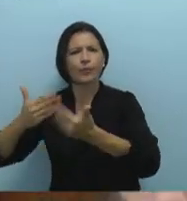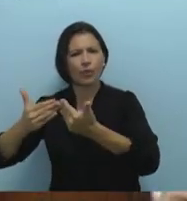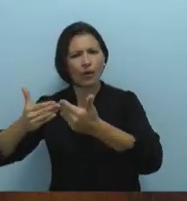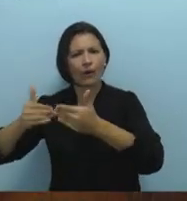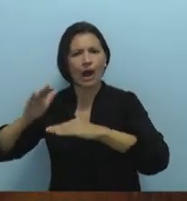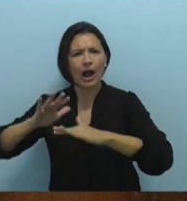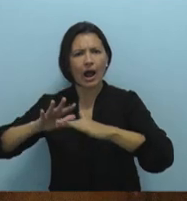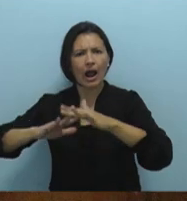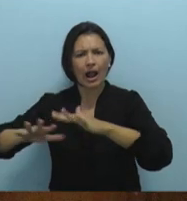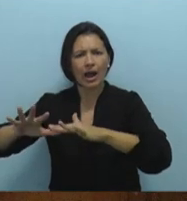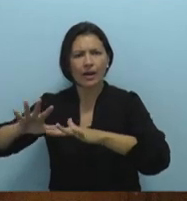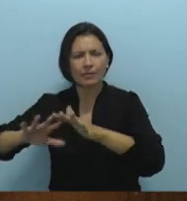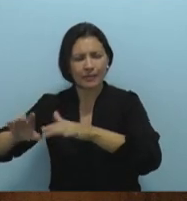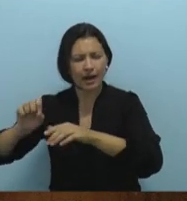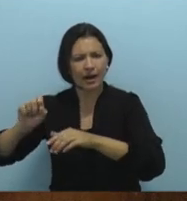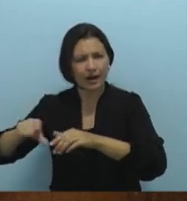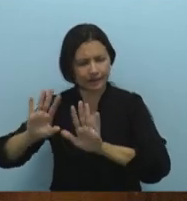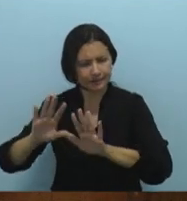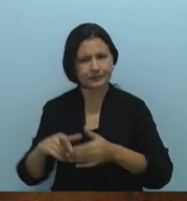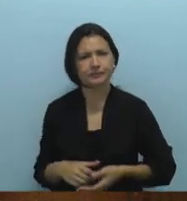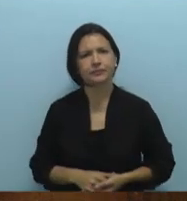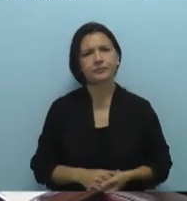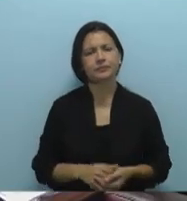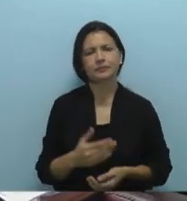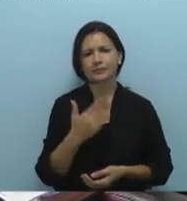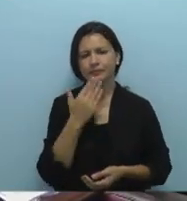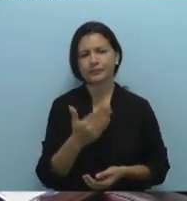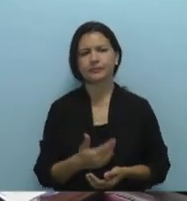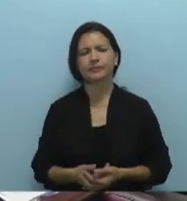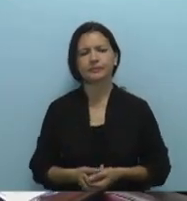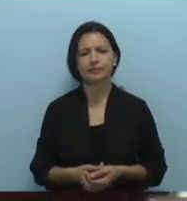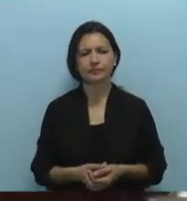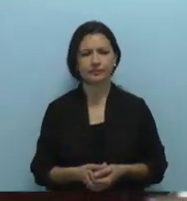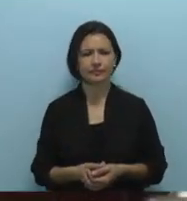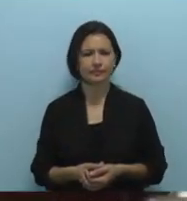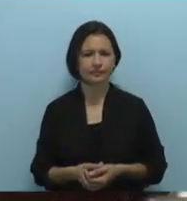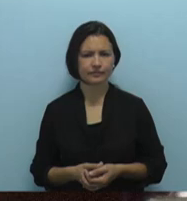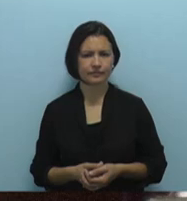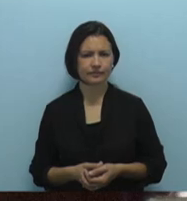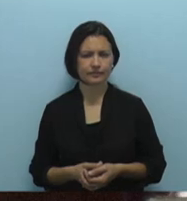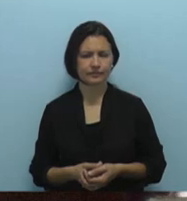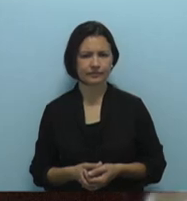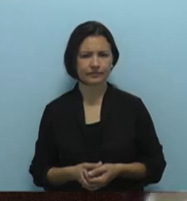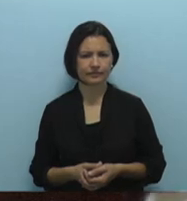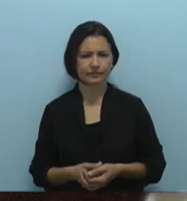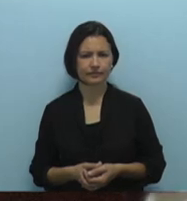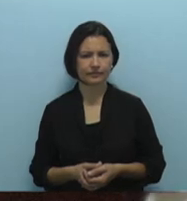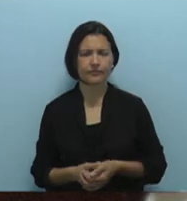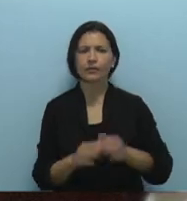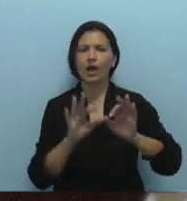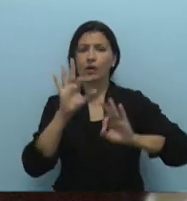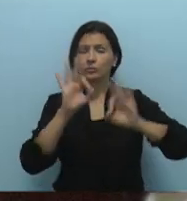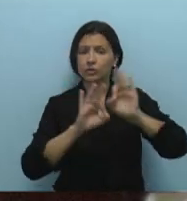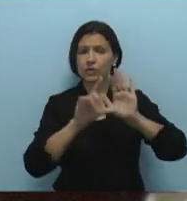diputada. Tiene la palabra la diputada Celia Arena. Gracias, señora Presidenta. Es para renovar una preferencia del proyecto de